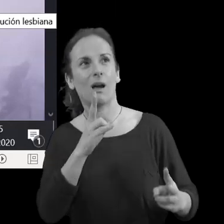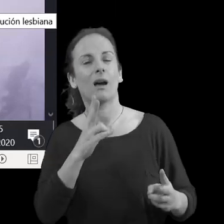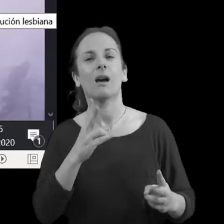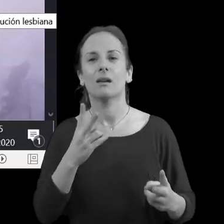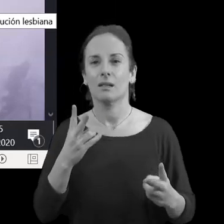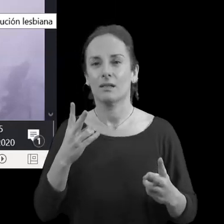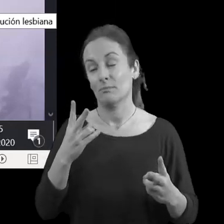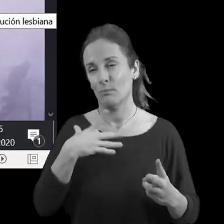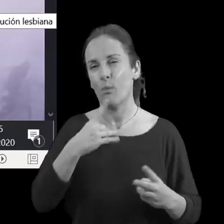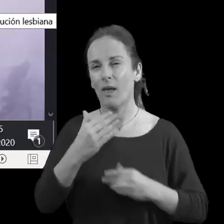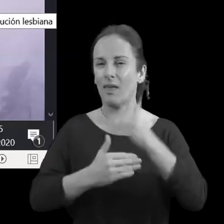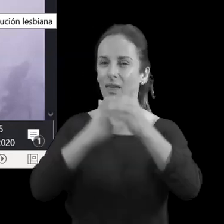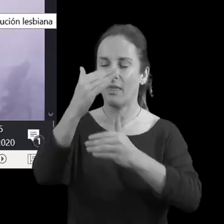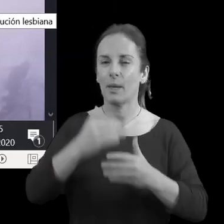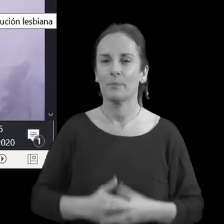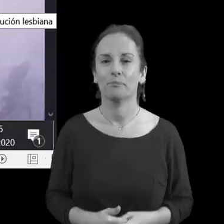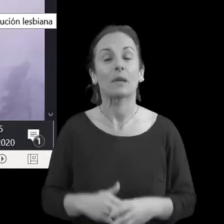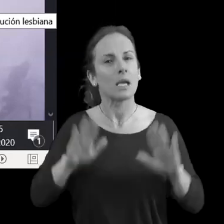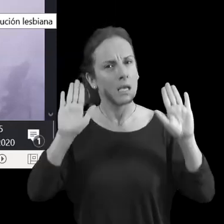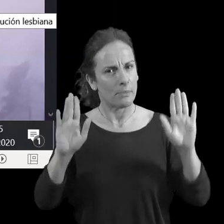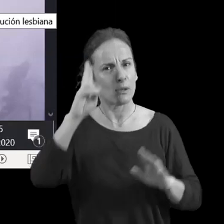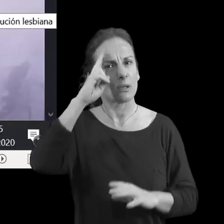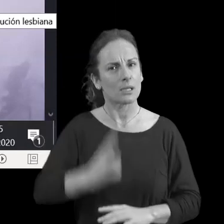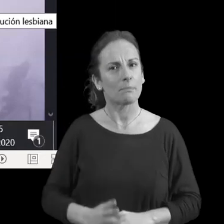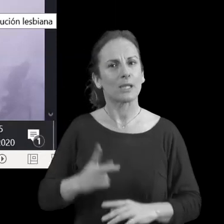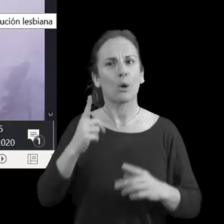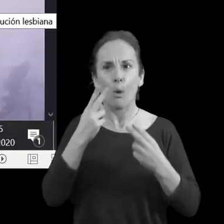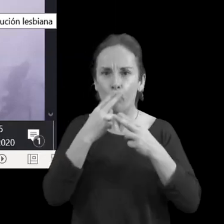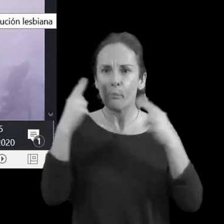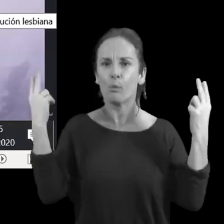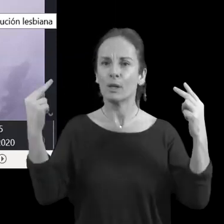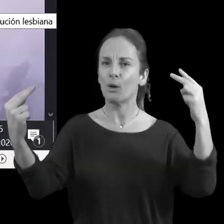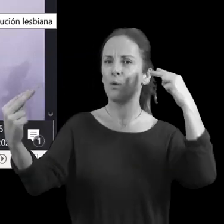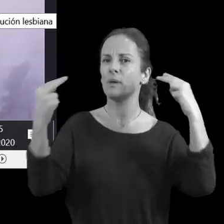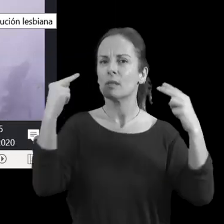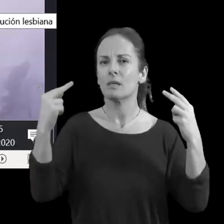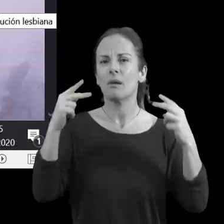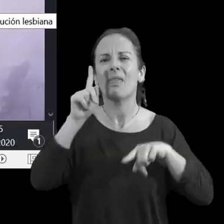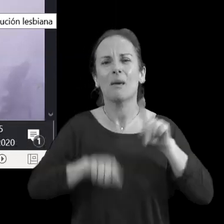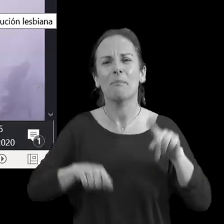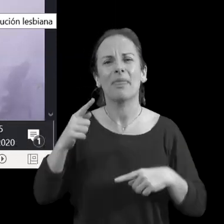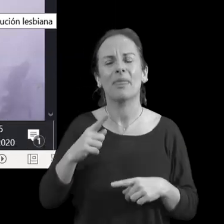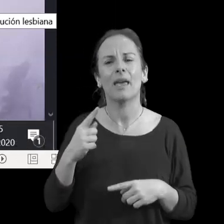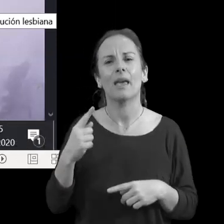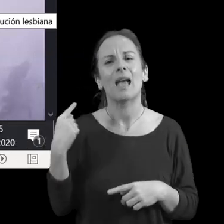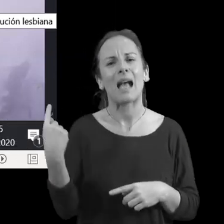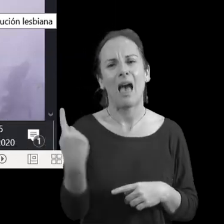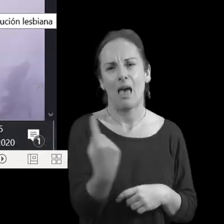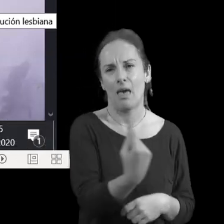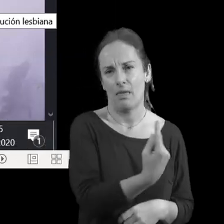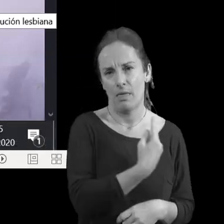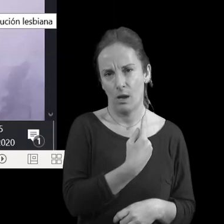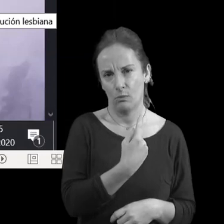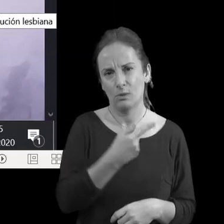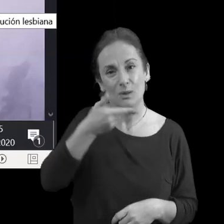visibles tenemos que ser o que sea cada cual como pueda o como quiera. Creo que tenemos que problematizar, y aquí sí que quería subrayar esta idea,